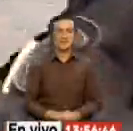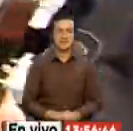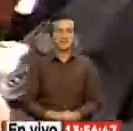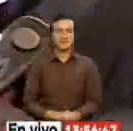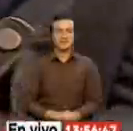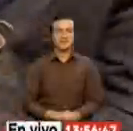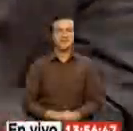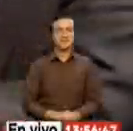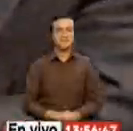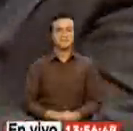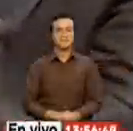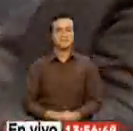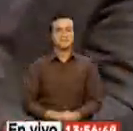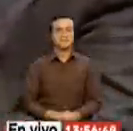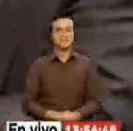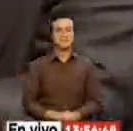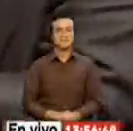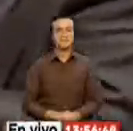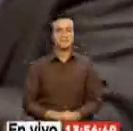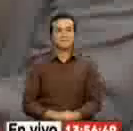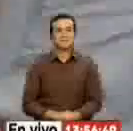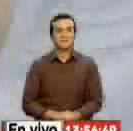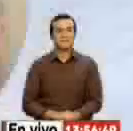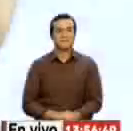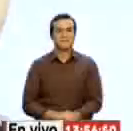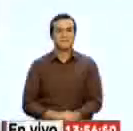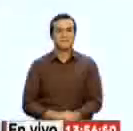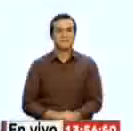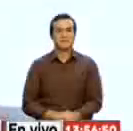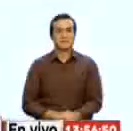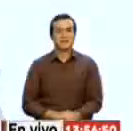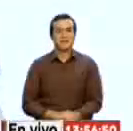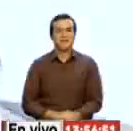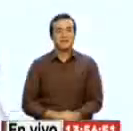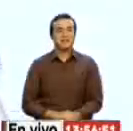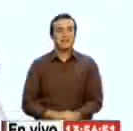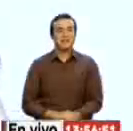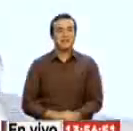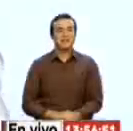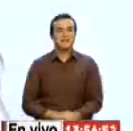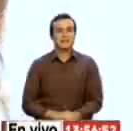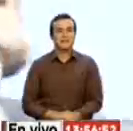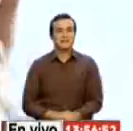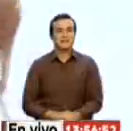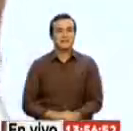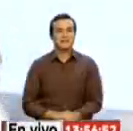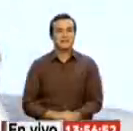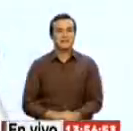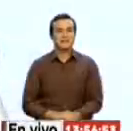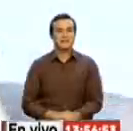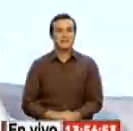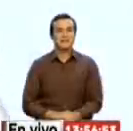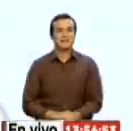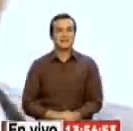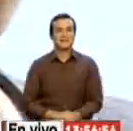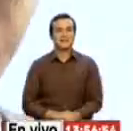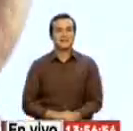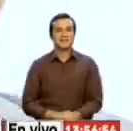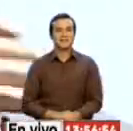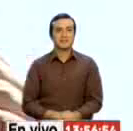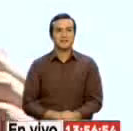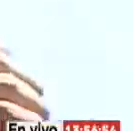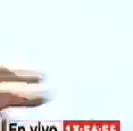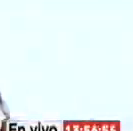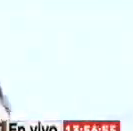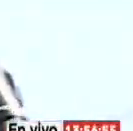De mañanita la Zenaida sale temprano del tugurio. De mañanita la Zenaida sale temprano